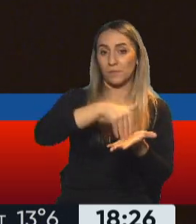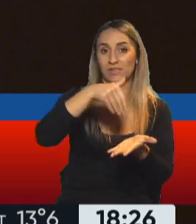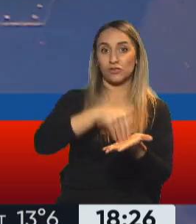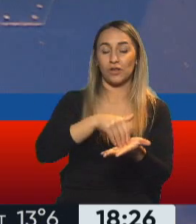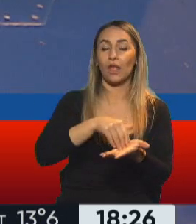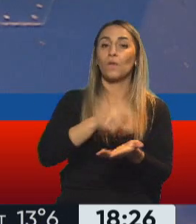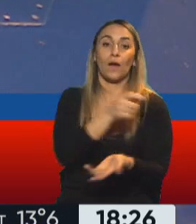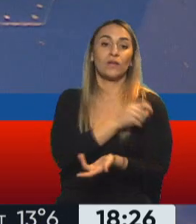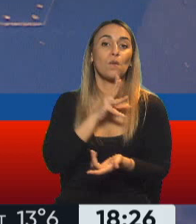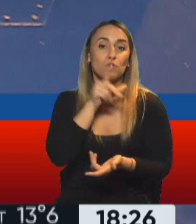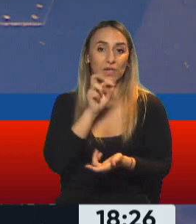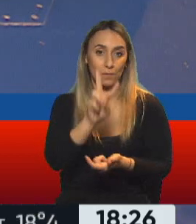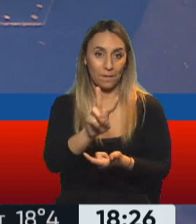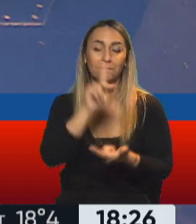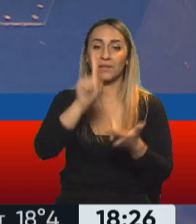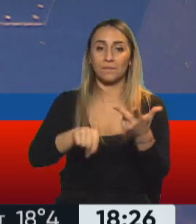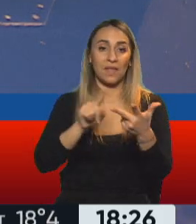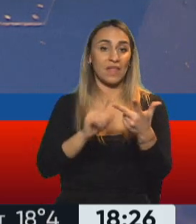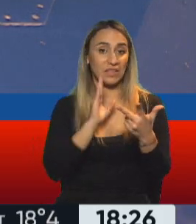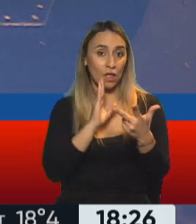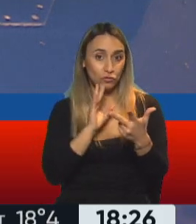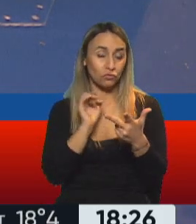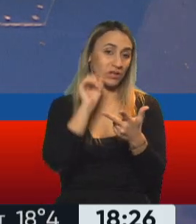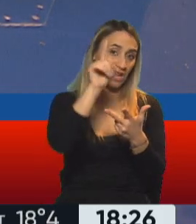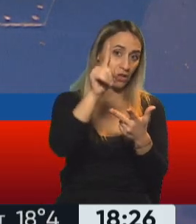y dos a Memphis en Estados Unidos para